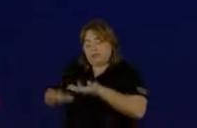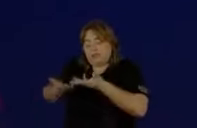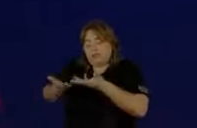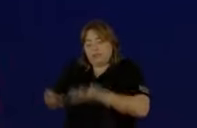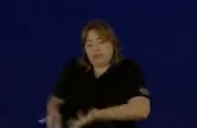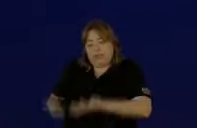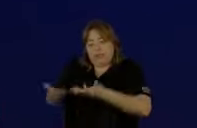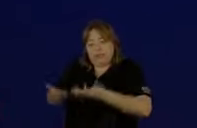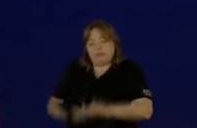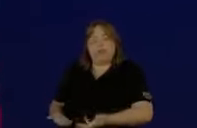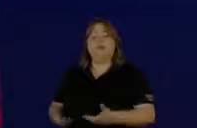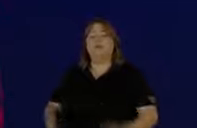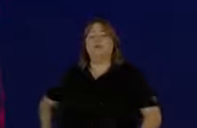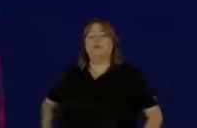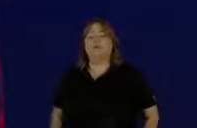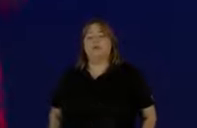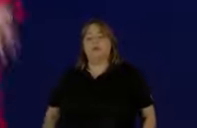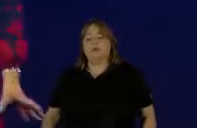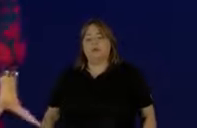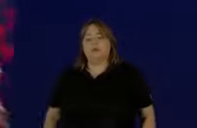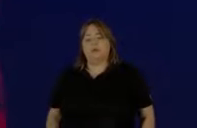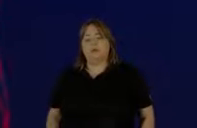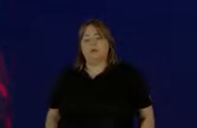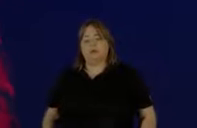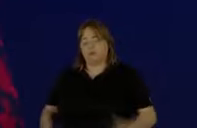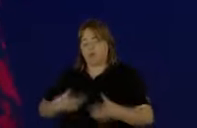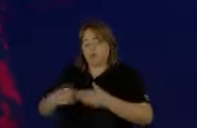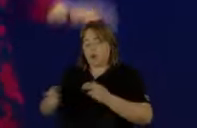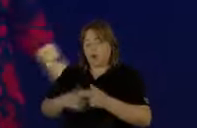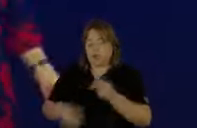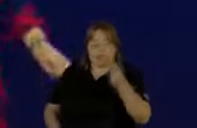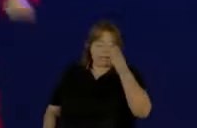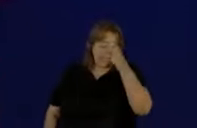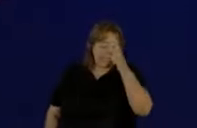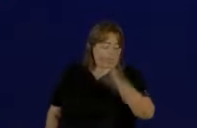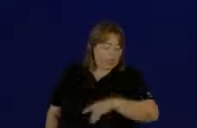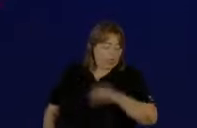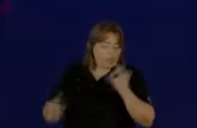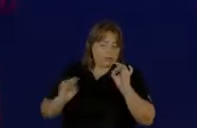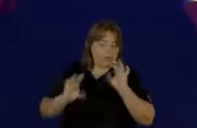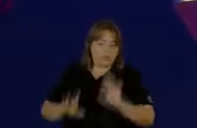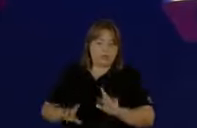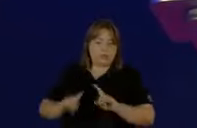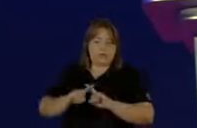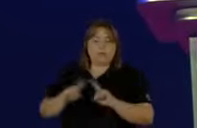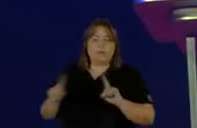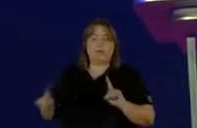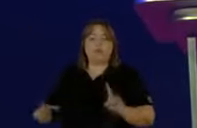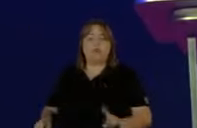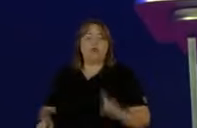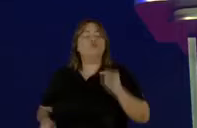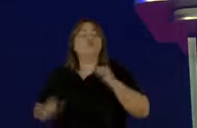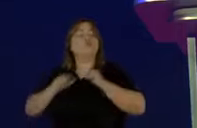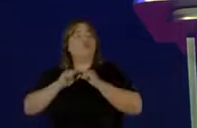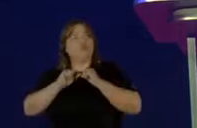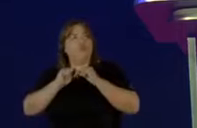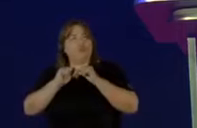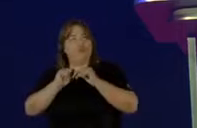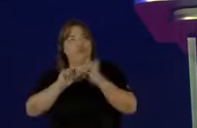oído eso? Y pueden ser el más feo, puede ser el más terrible, pero ¿sabe qué? Usted sigue